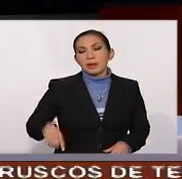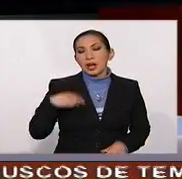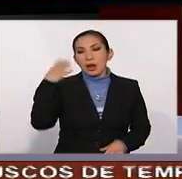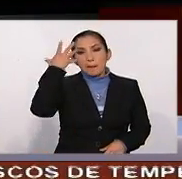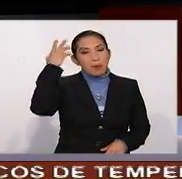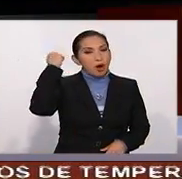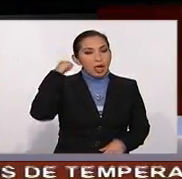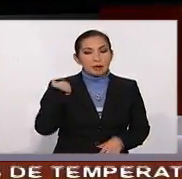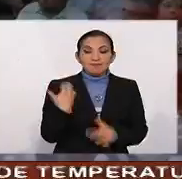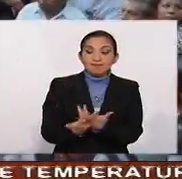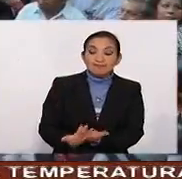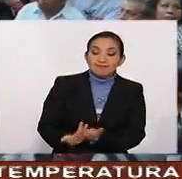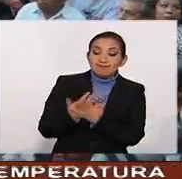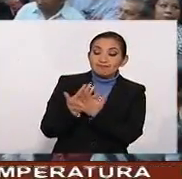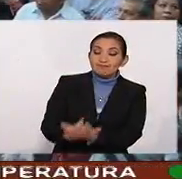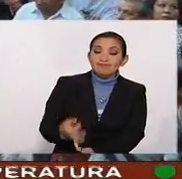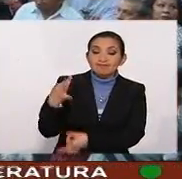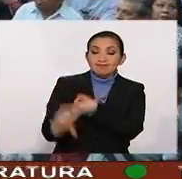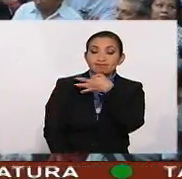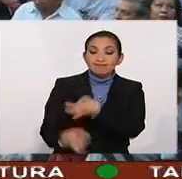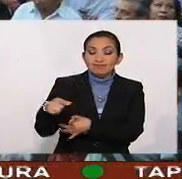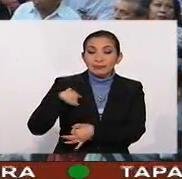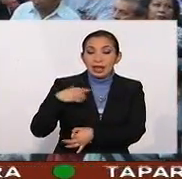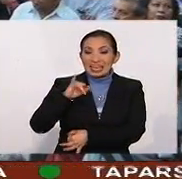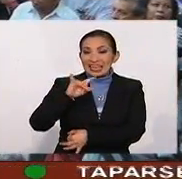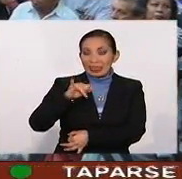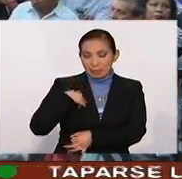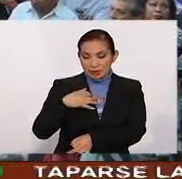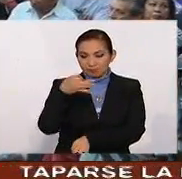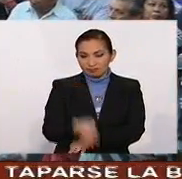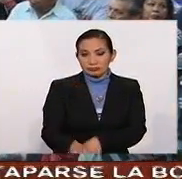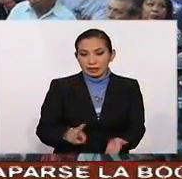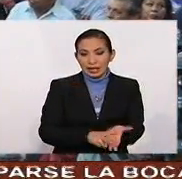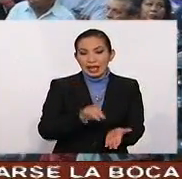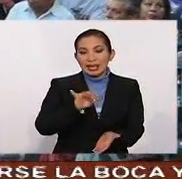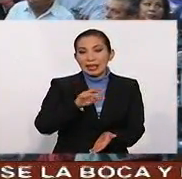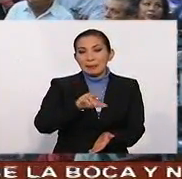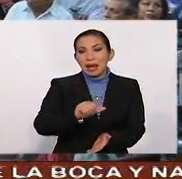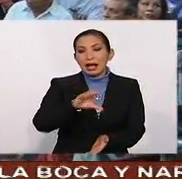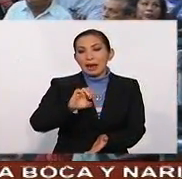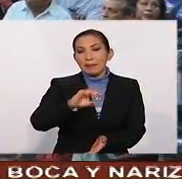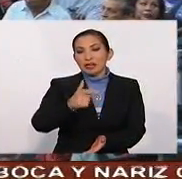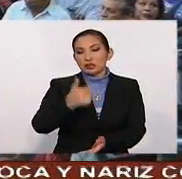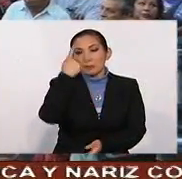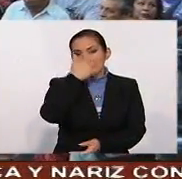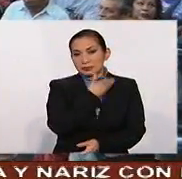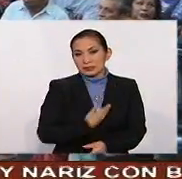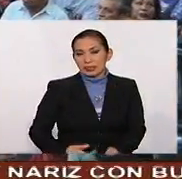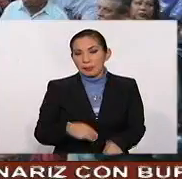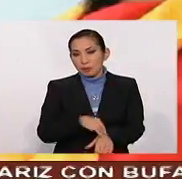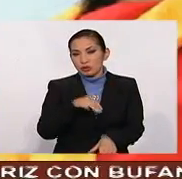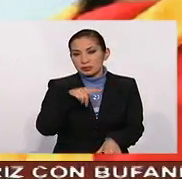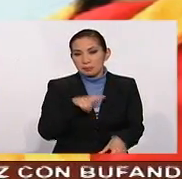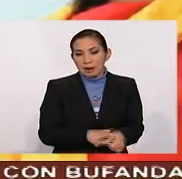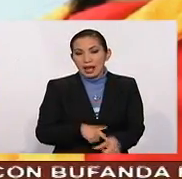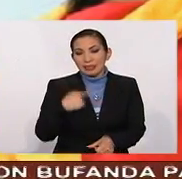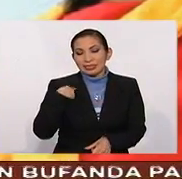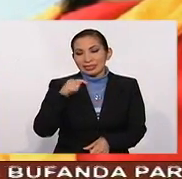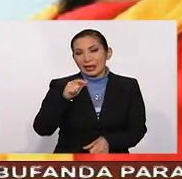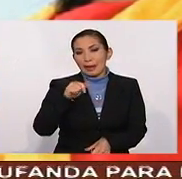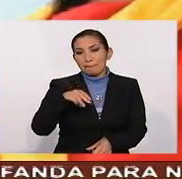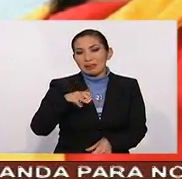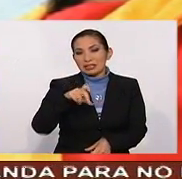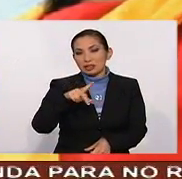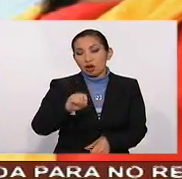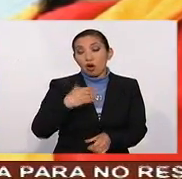Morelos está a la espera de que el Tribunal Estatal Electoral avale la toma de posesión de Irma Camacho a la presidencia municipal de Temisco, por lo que hasta el